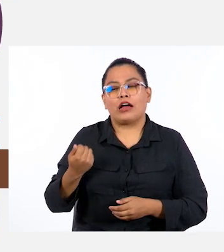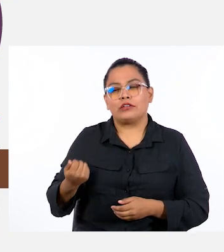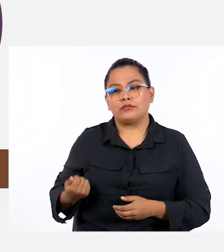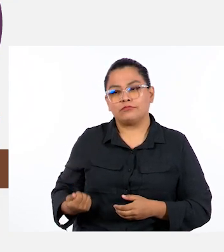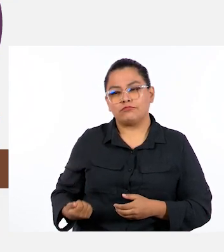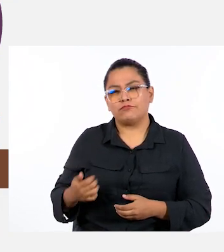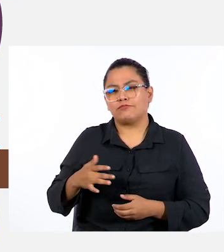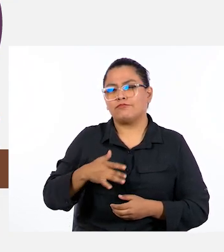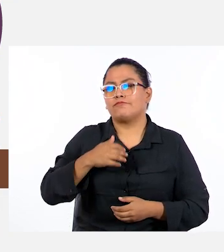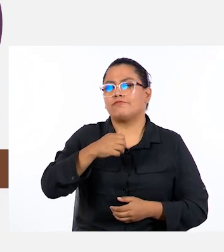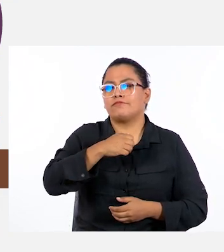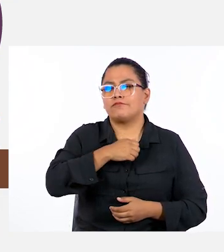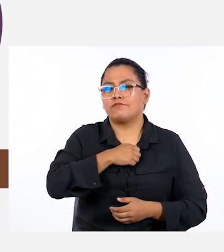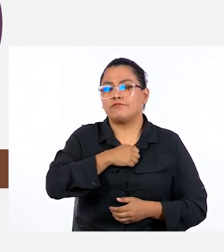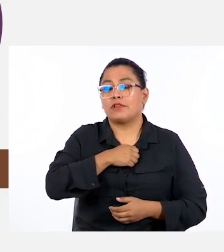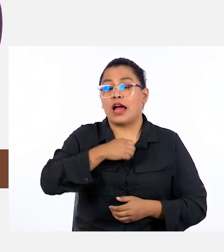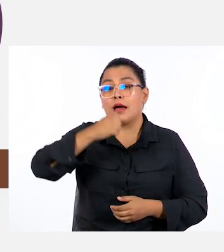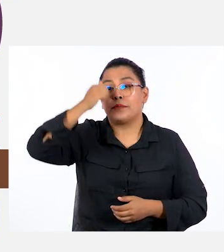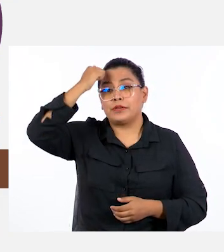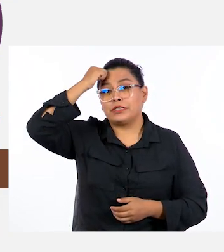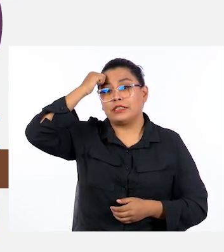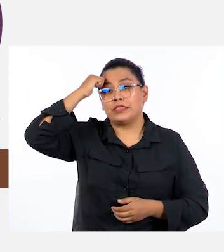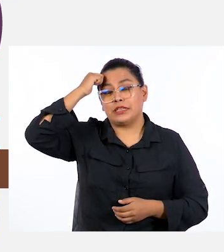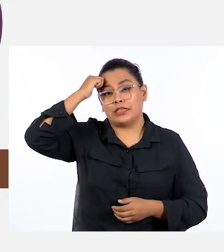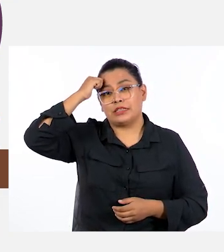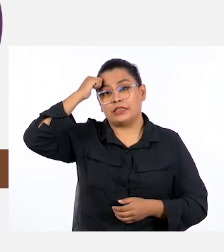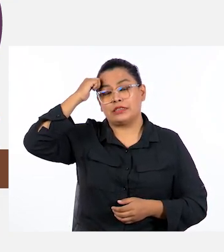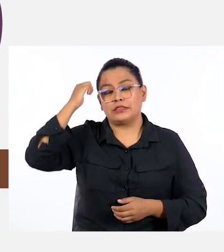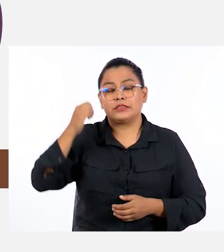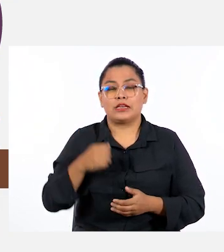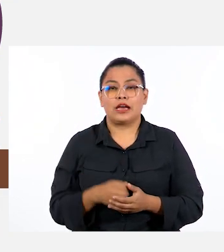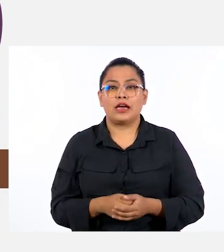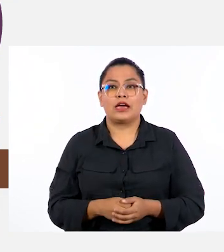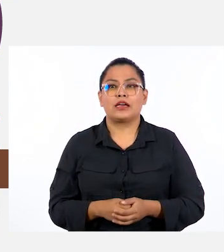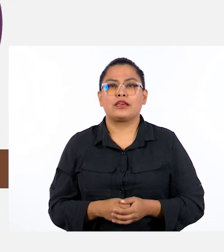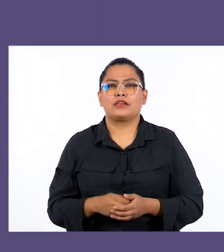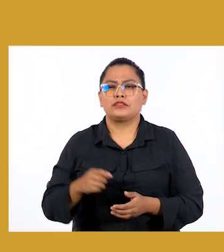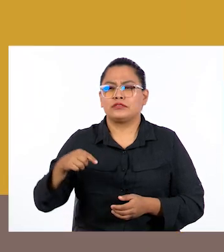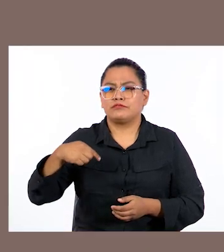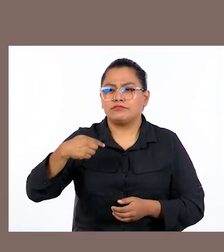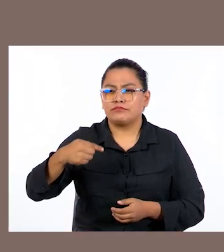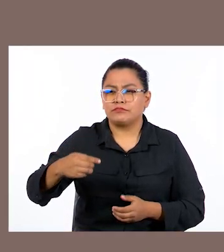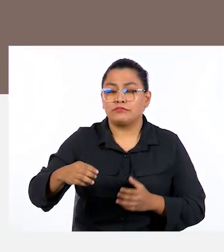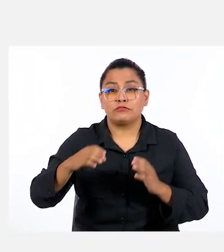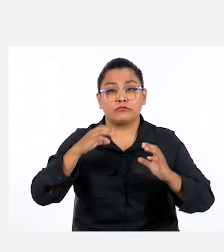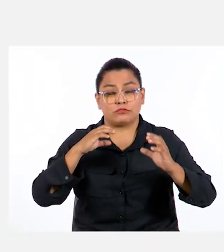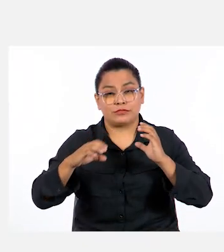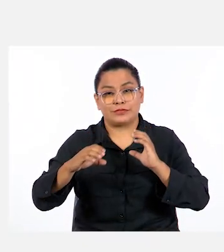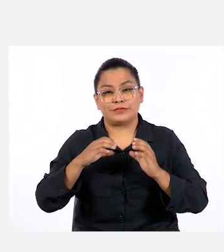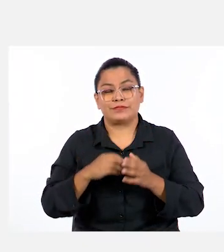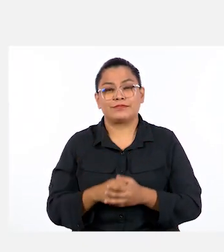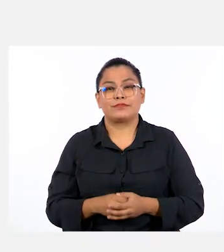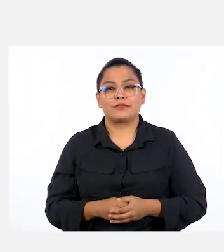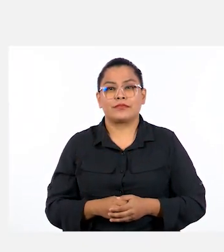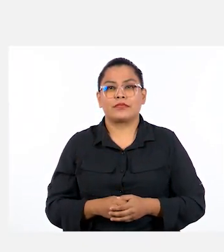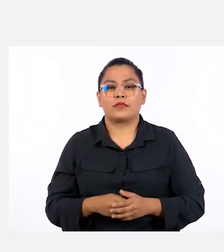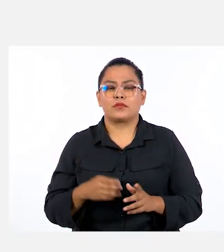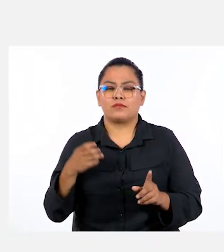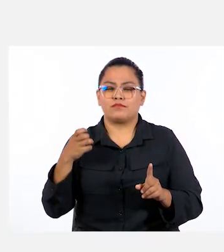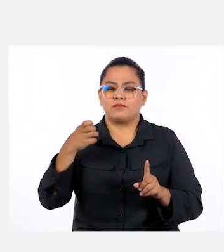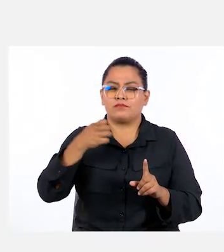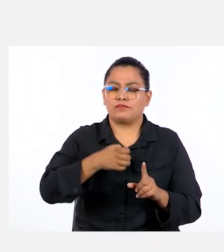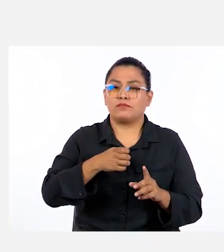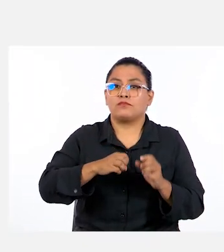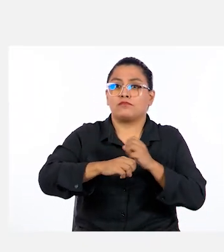propio aprendizaje y desarrollo como persona en constante comunicación. Con este enfoque se promueve la gestión